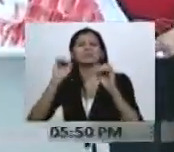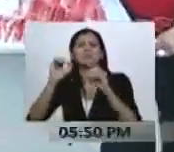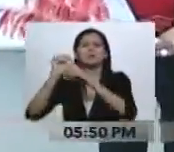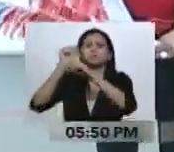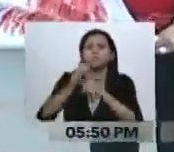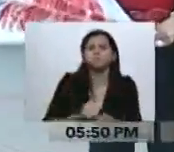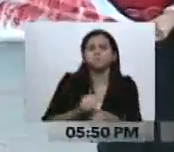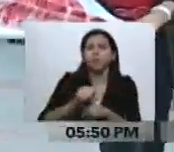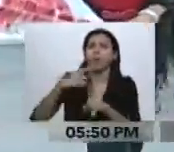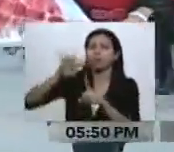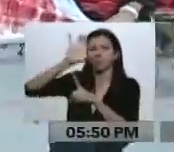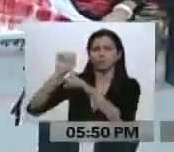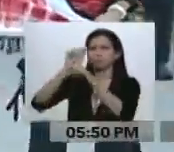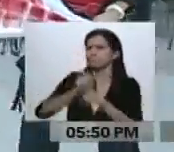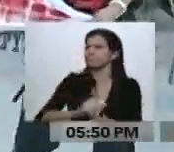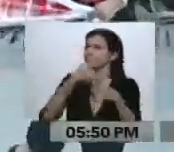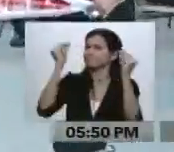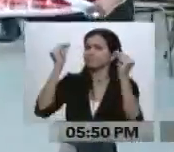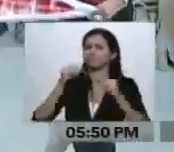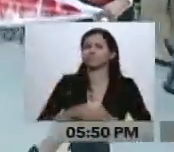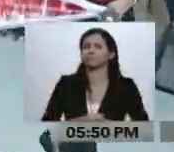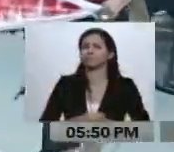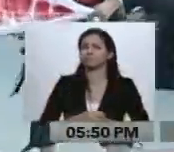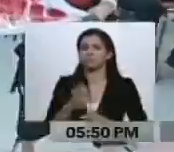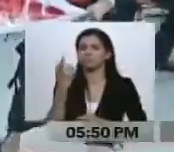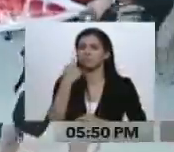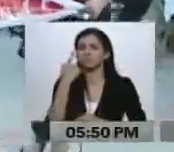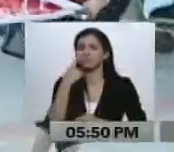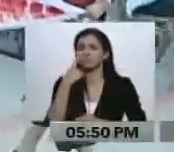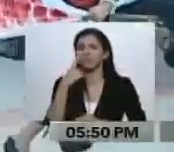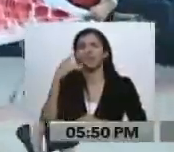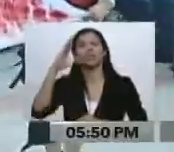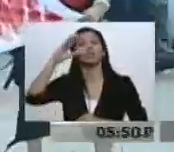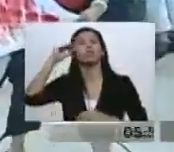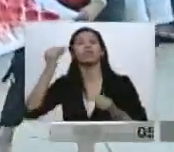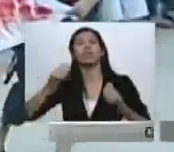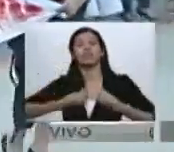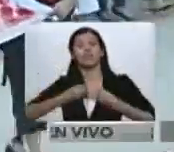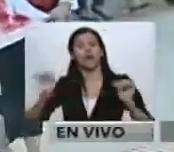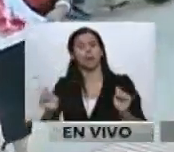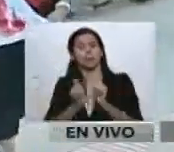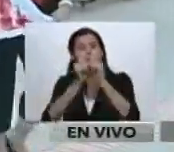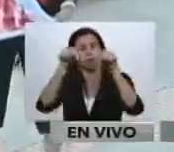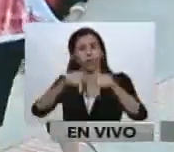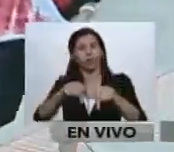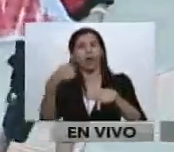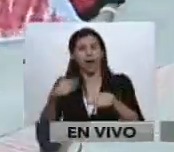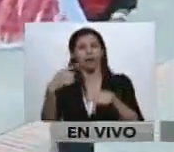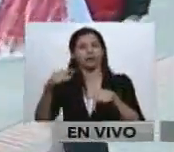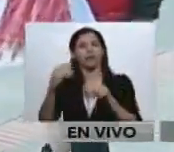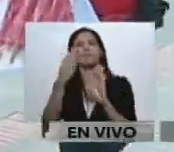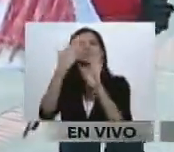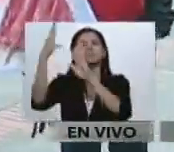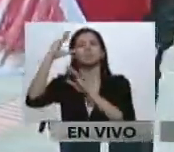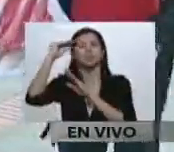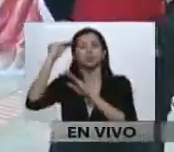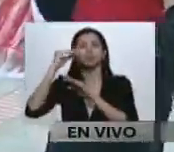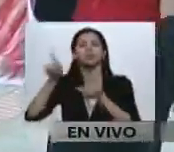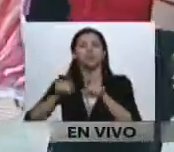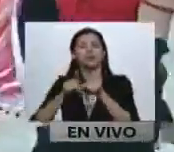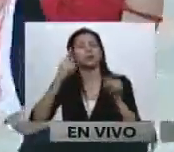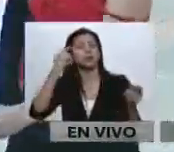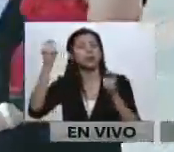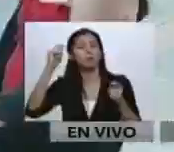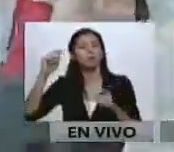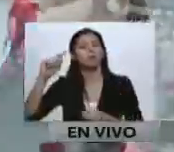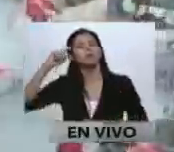colonialismo. Ante la presencia amorosa del Dios de la vida que nos acompaña, hacemos presente a Simón Rodríguez